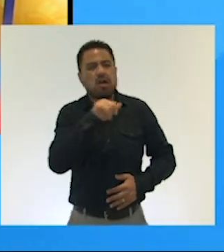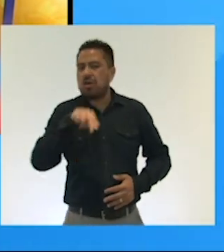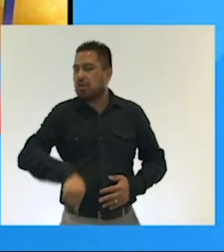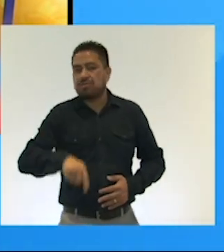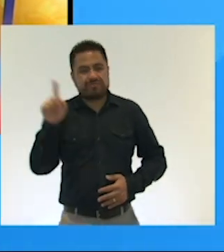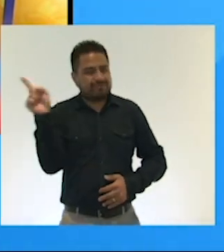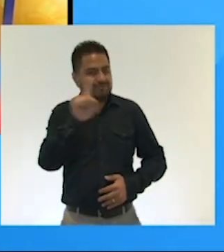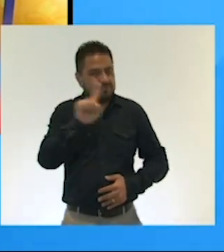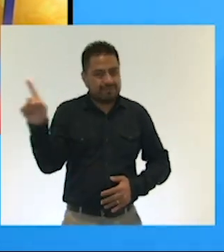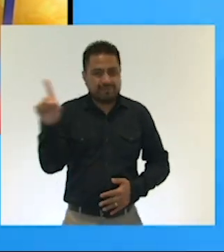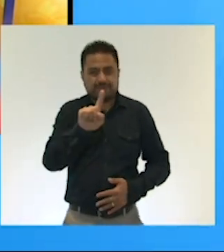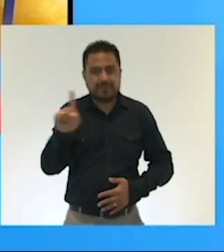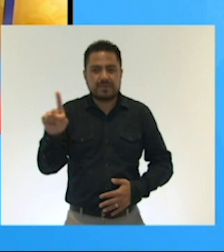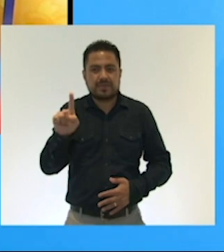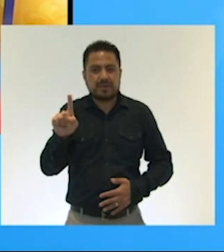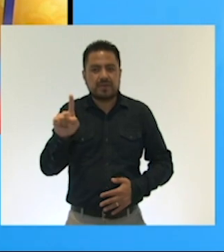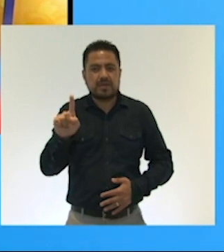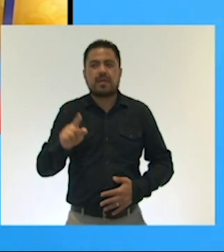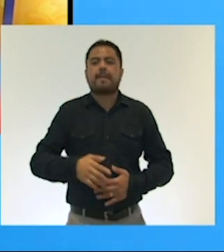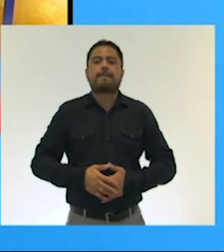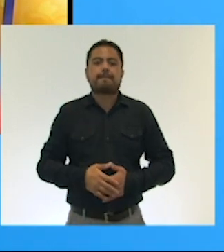Es que porque...